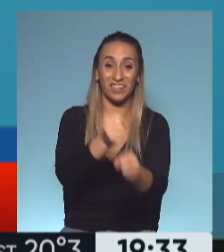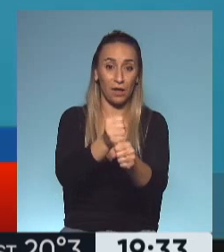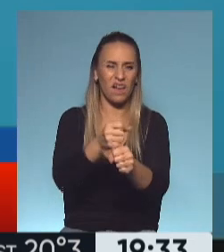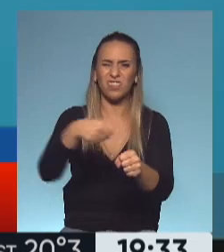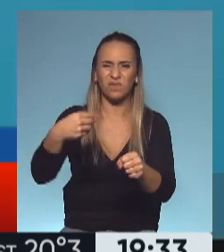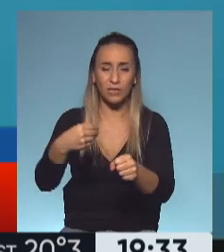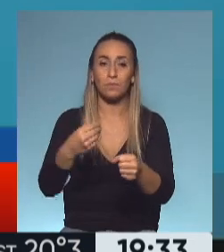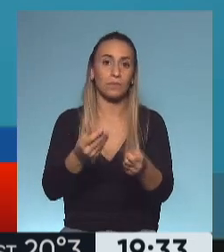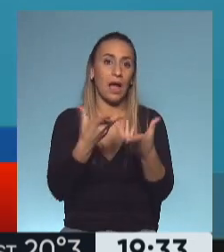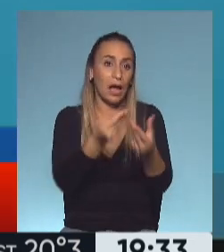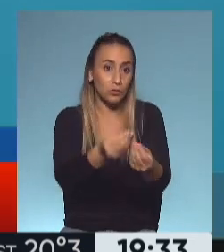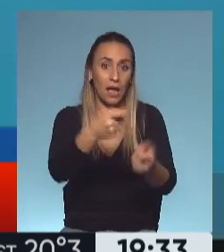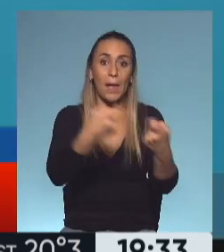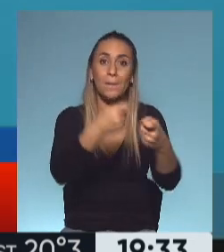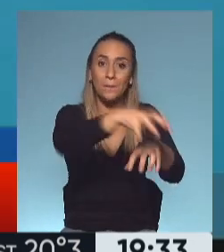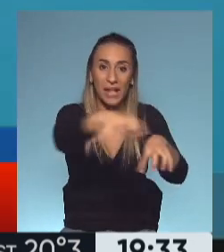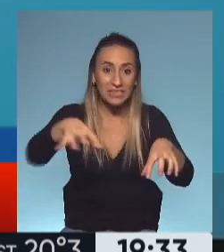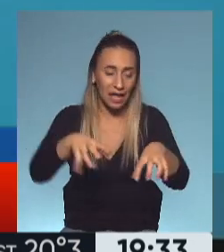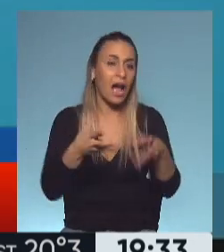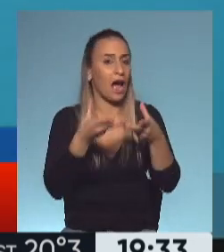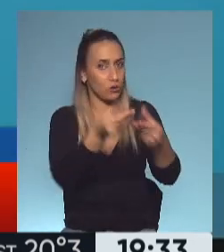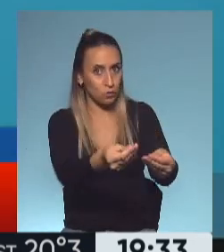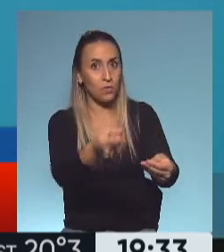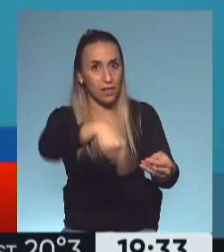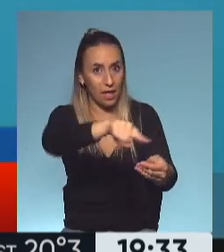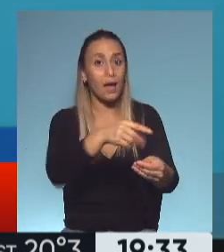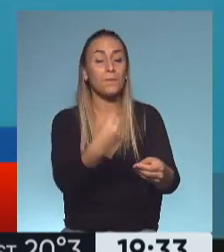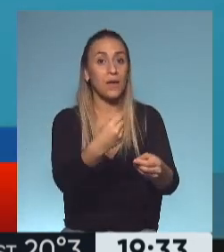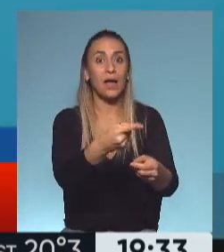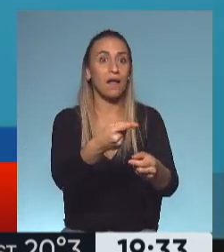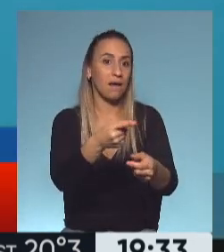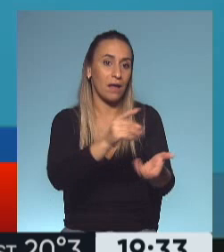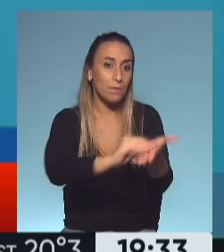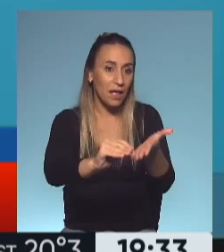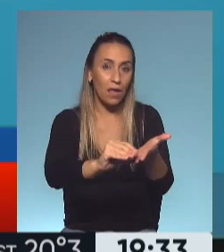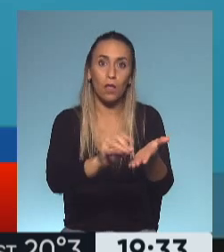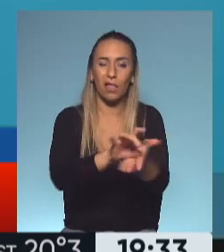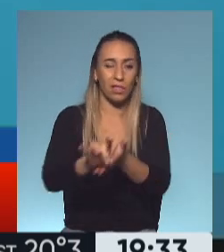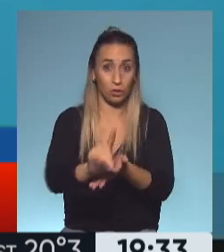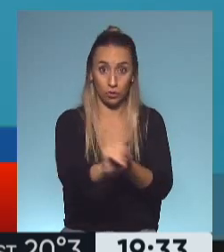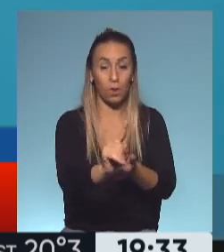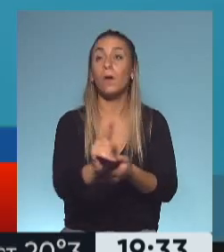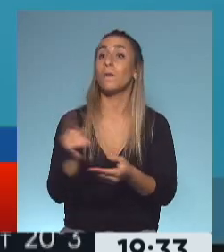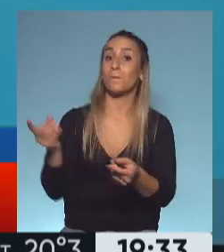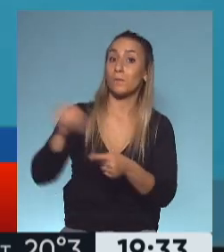a sostener puestos de trabajo. Esto complementa el Repro 2, que amplió el